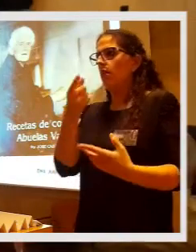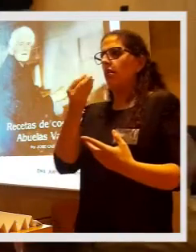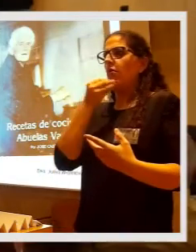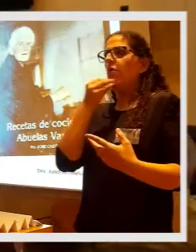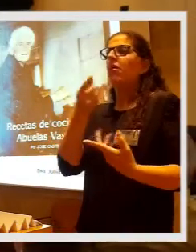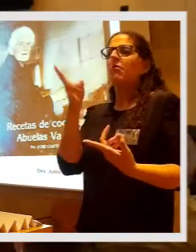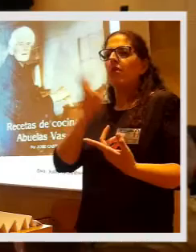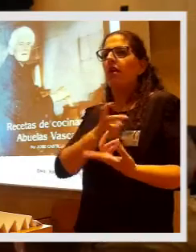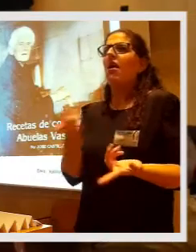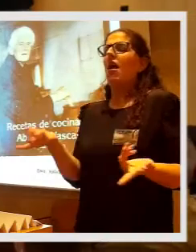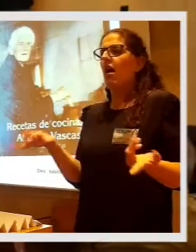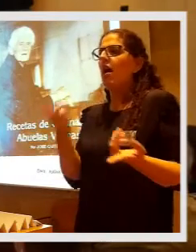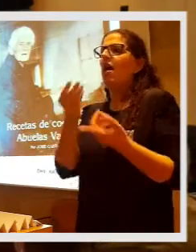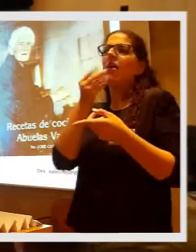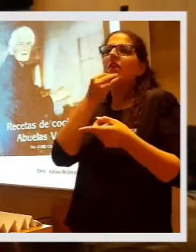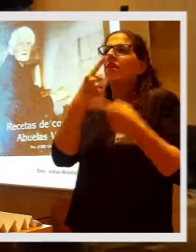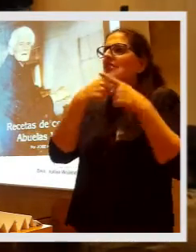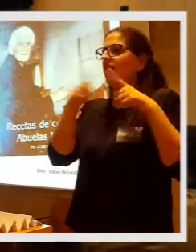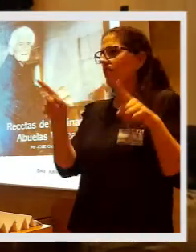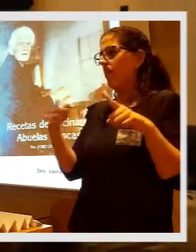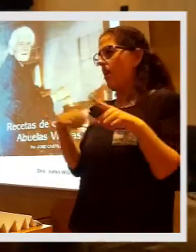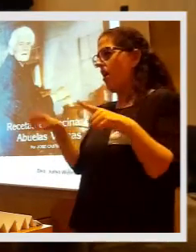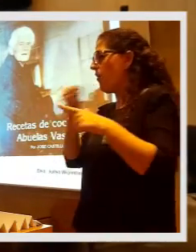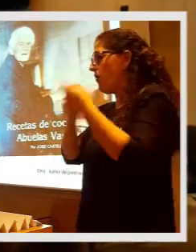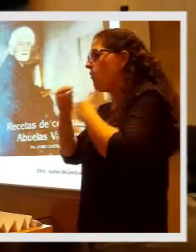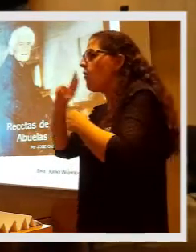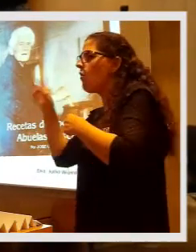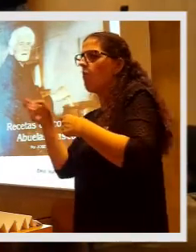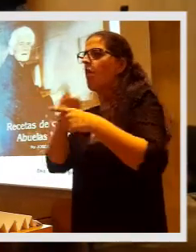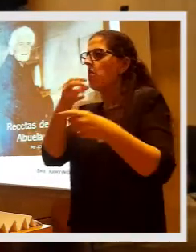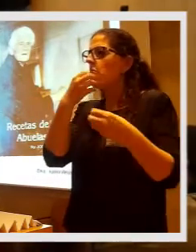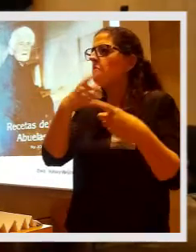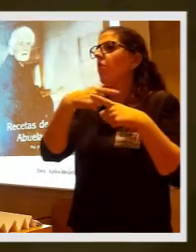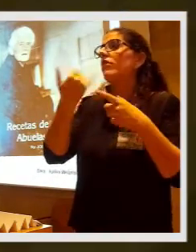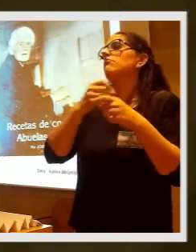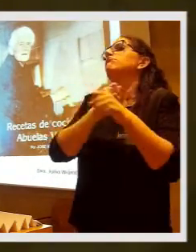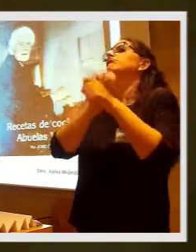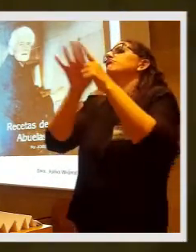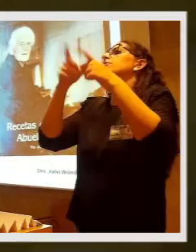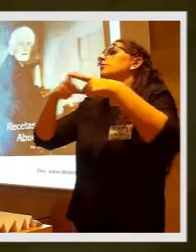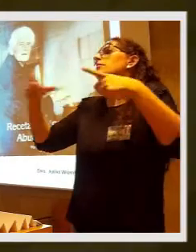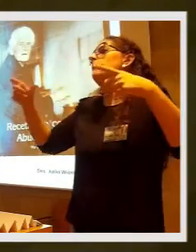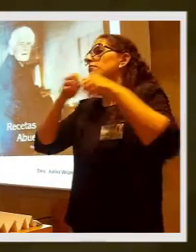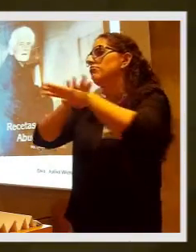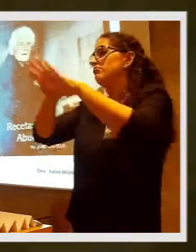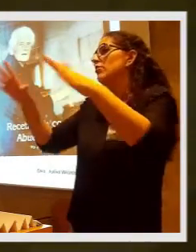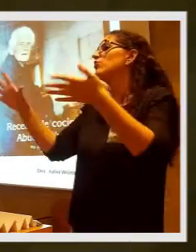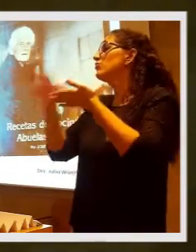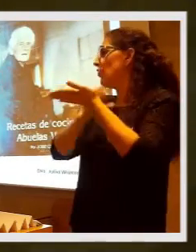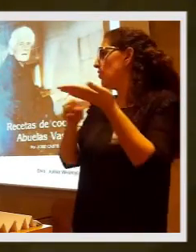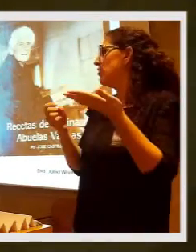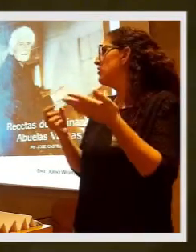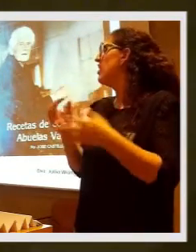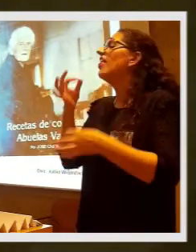muchísimo que ver el tipo de dieta que utilizaban en aquel sitio, ¿no? Y que luego se fue extendiendo y que era ni más ni menos que esa dieta mediterránea que todos